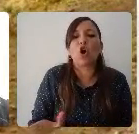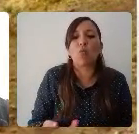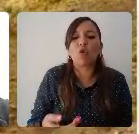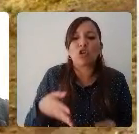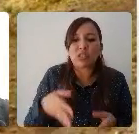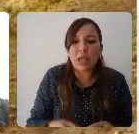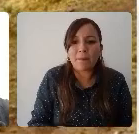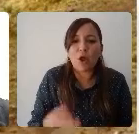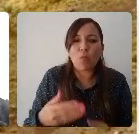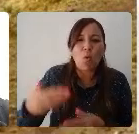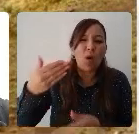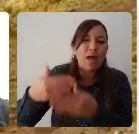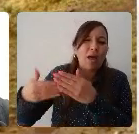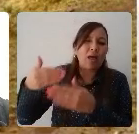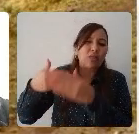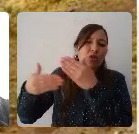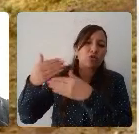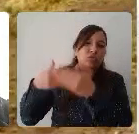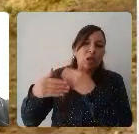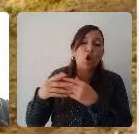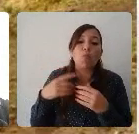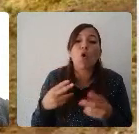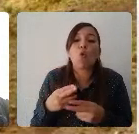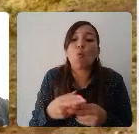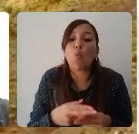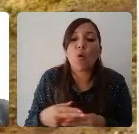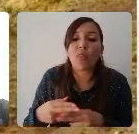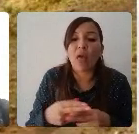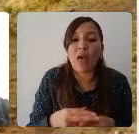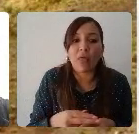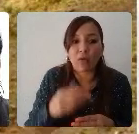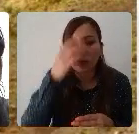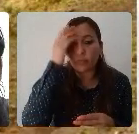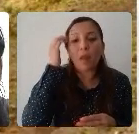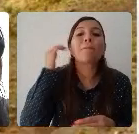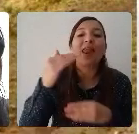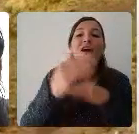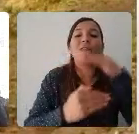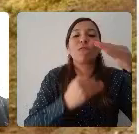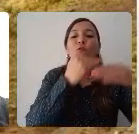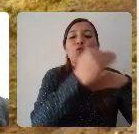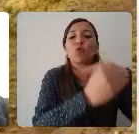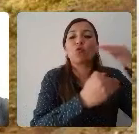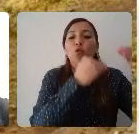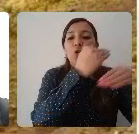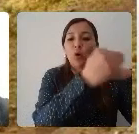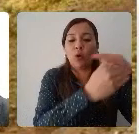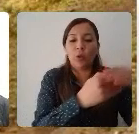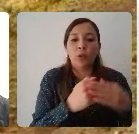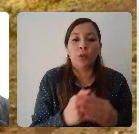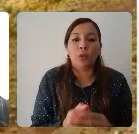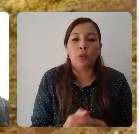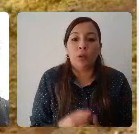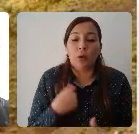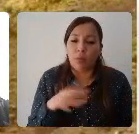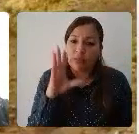cómo lo vienen cultivando, cómo lo vienen protegiendo para las futuras generaciones, ¿no? Como mencionan siempre los